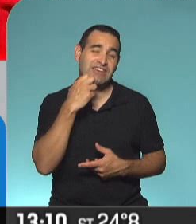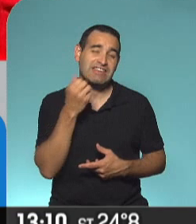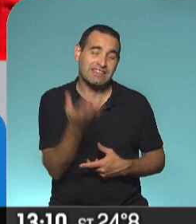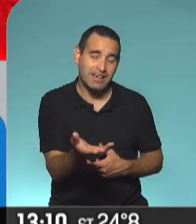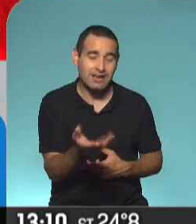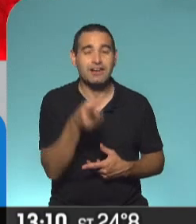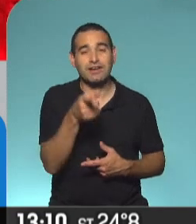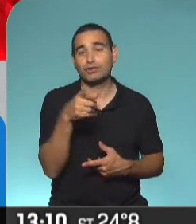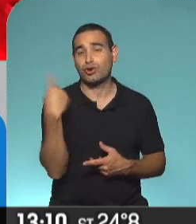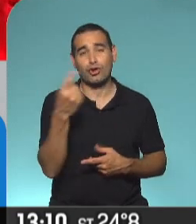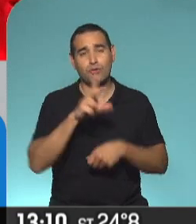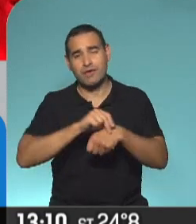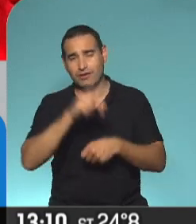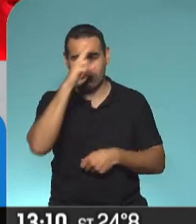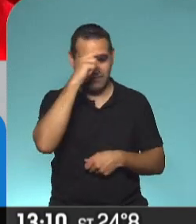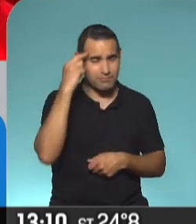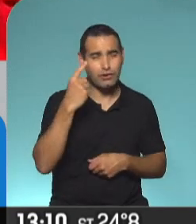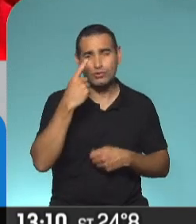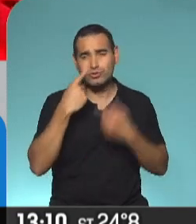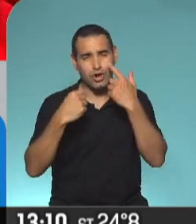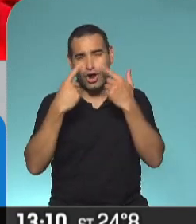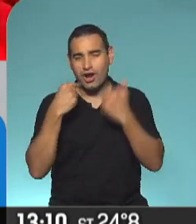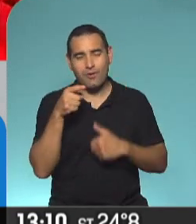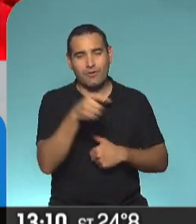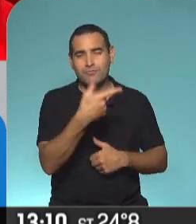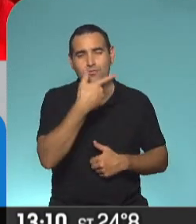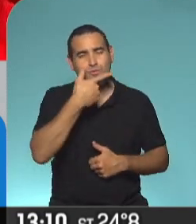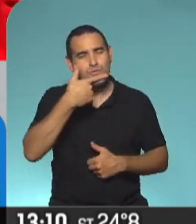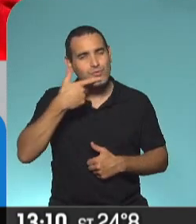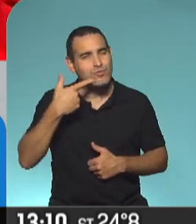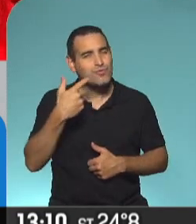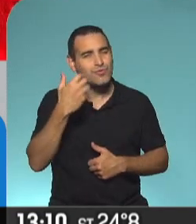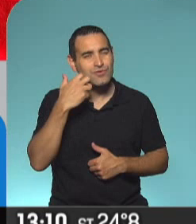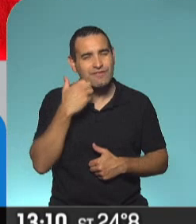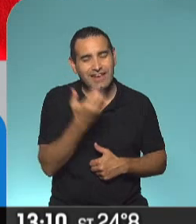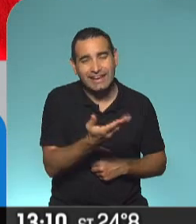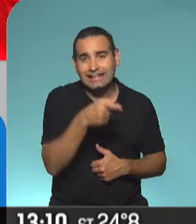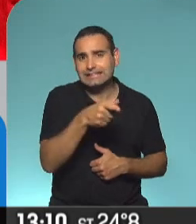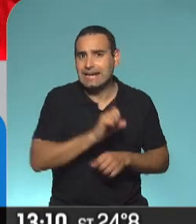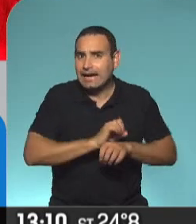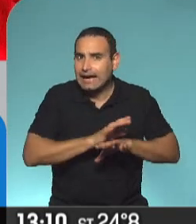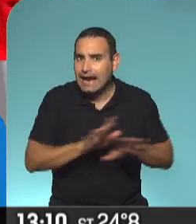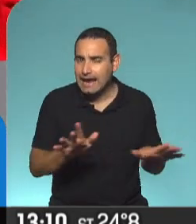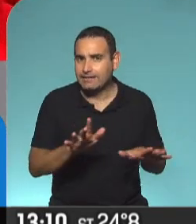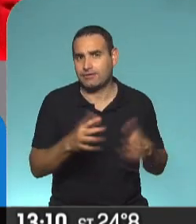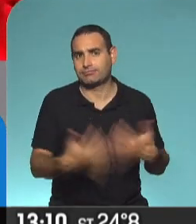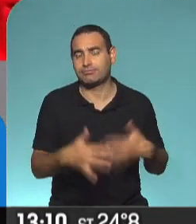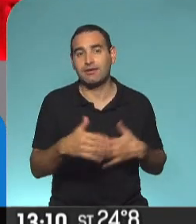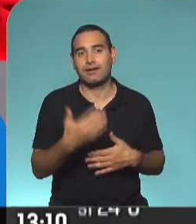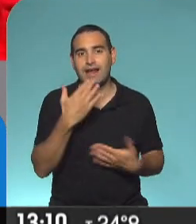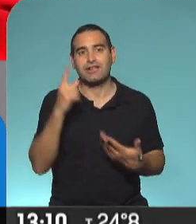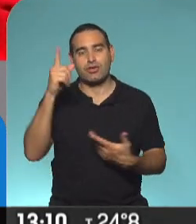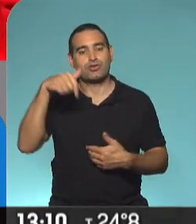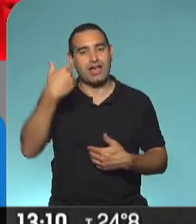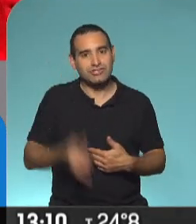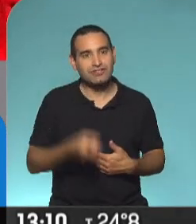enfermeros y todo, porque era de una dulzura terrible y estuvo muy grave, muy mal. Y bueno, gracias a Dios ayer la vimos